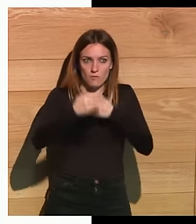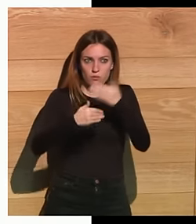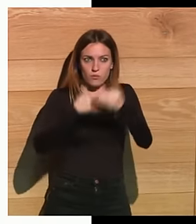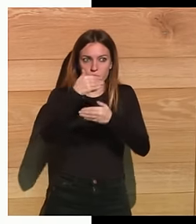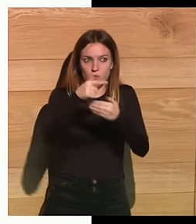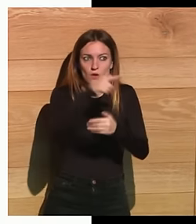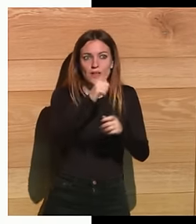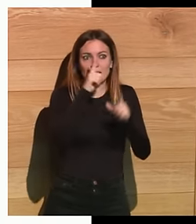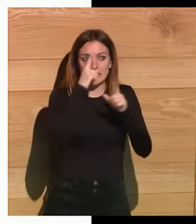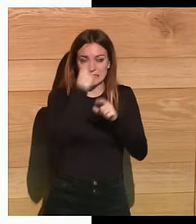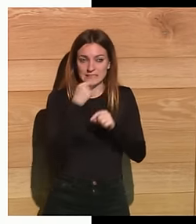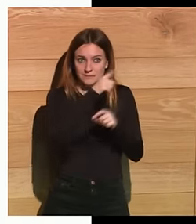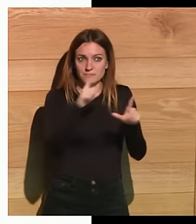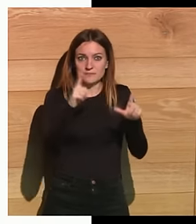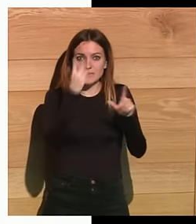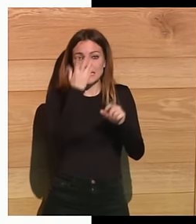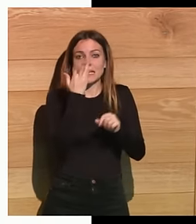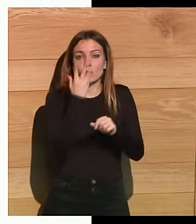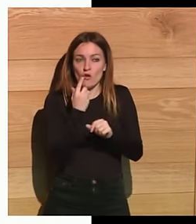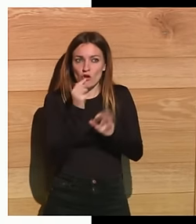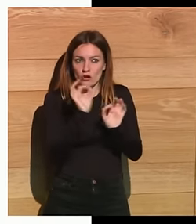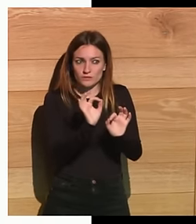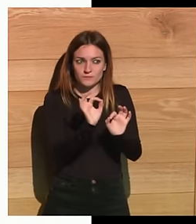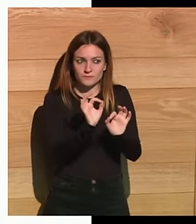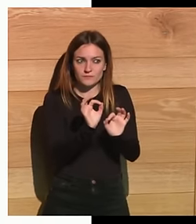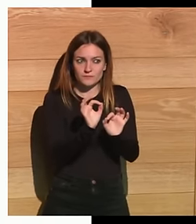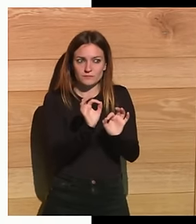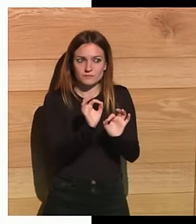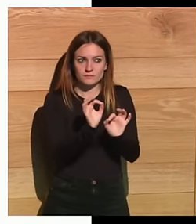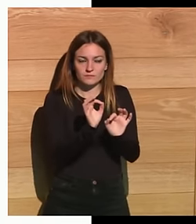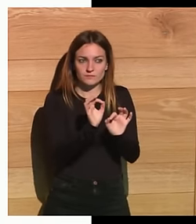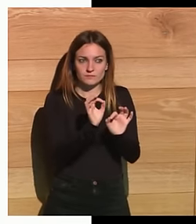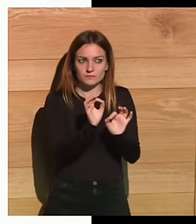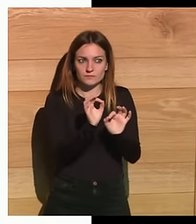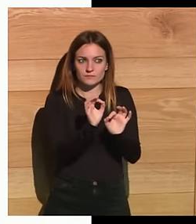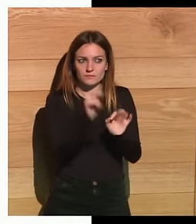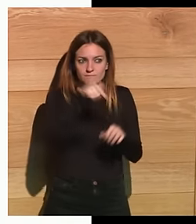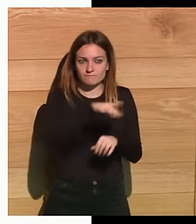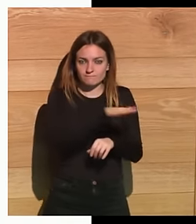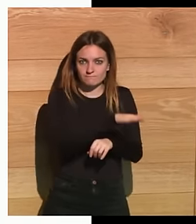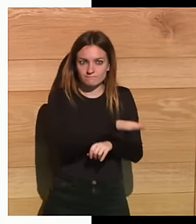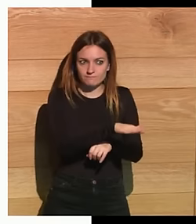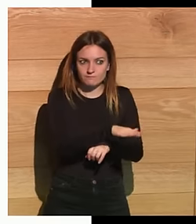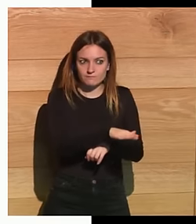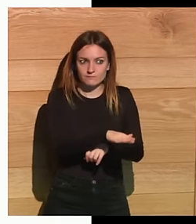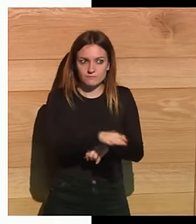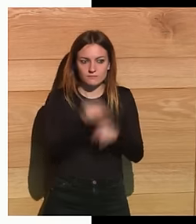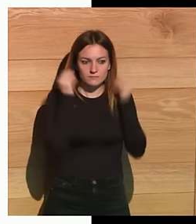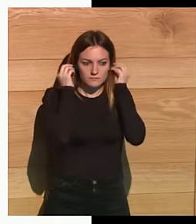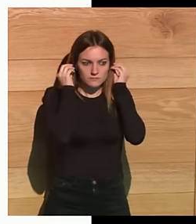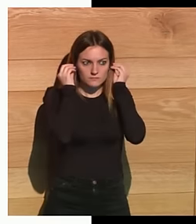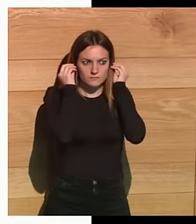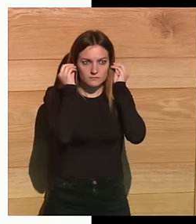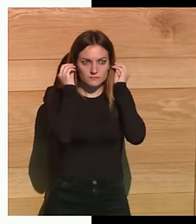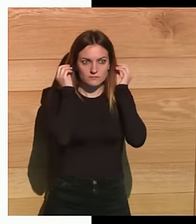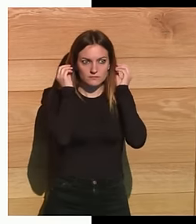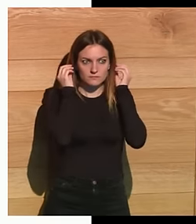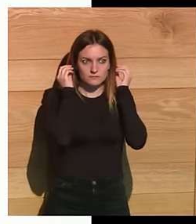color son las de los niños. Development of childhood to